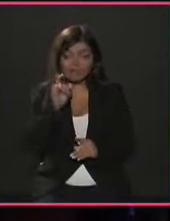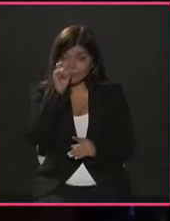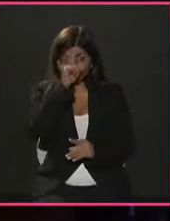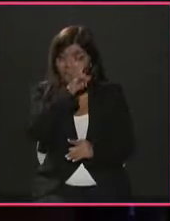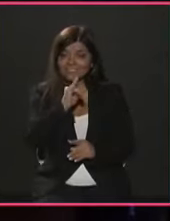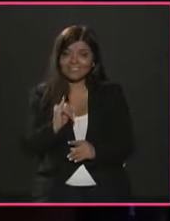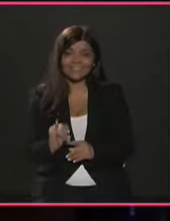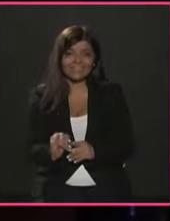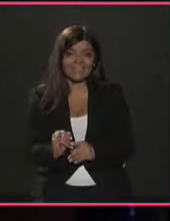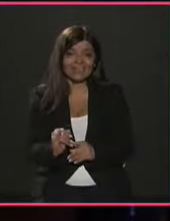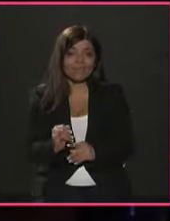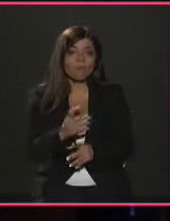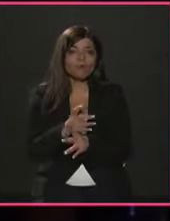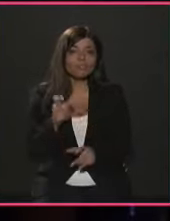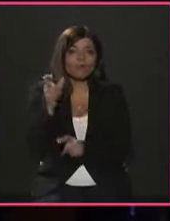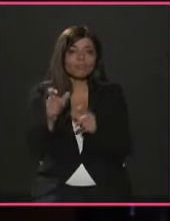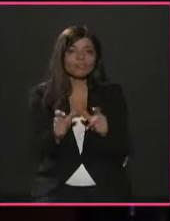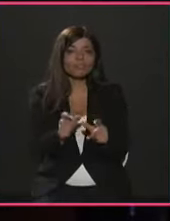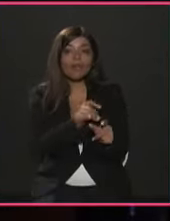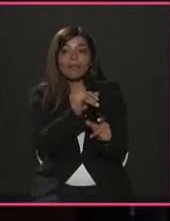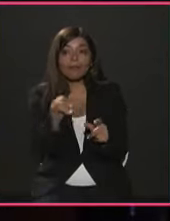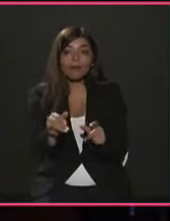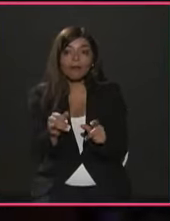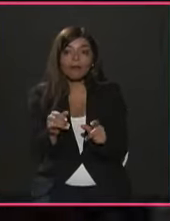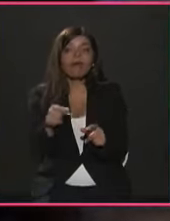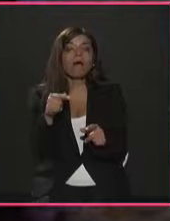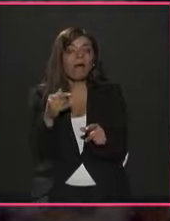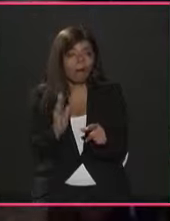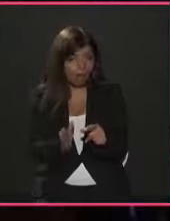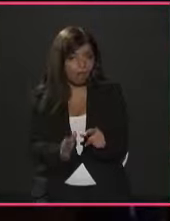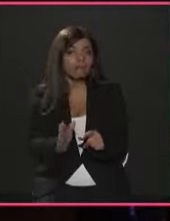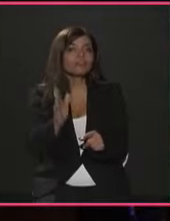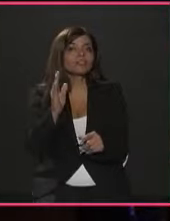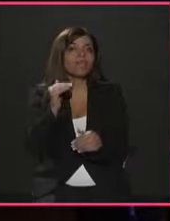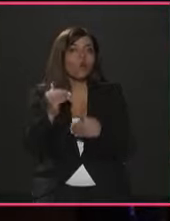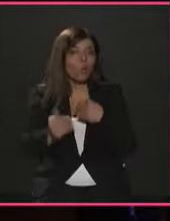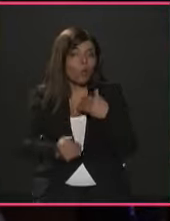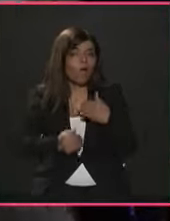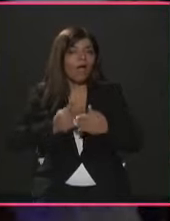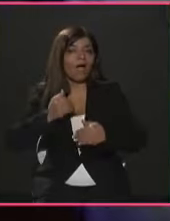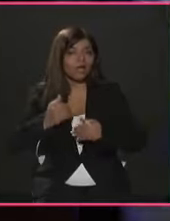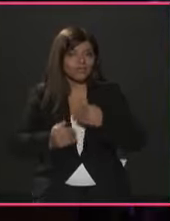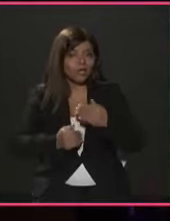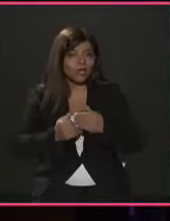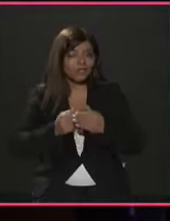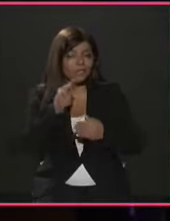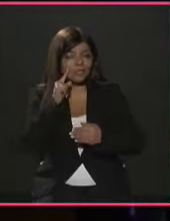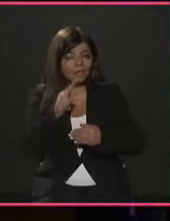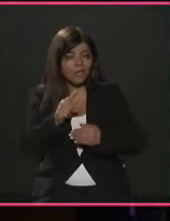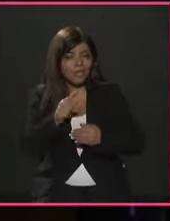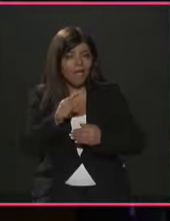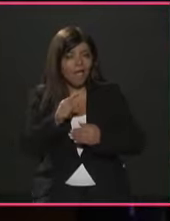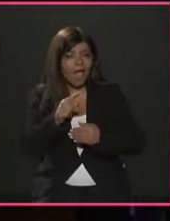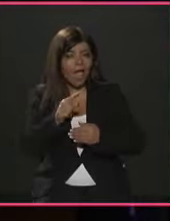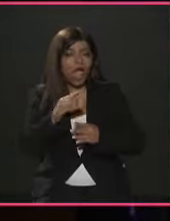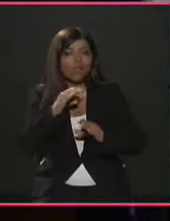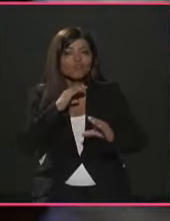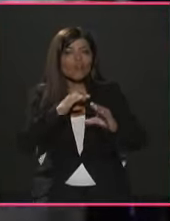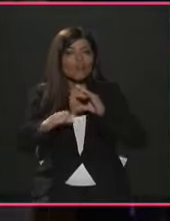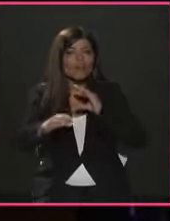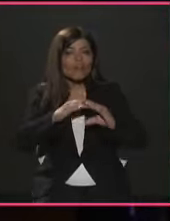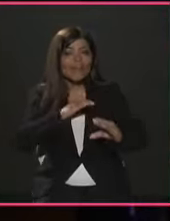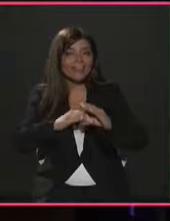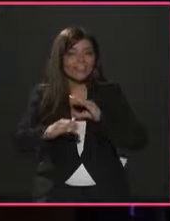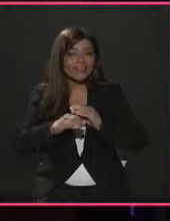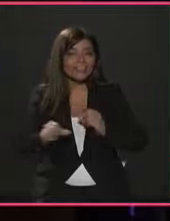creo que muchas personas después han seguido este camino y es increíble como hay un montón de comunicadores científicos también científicos que se han